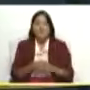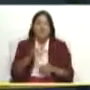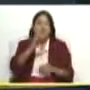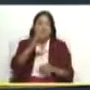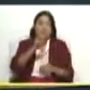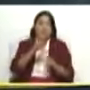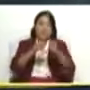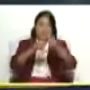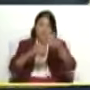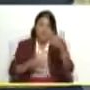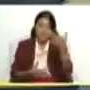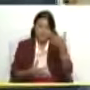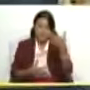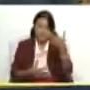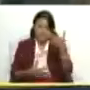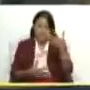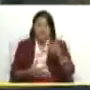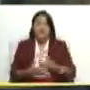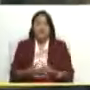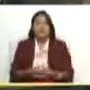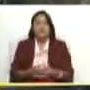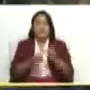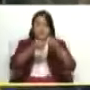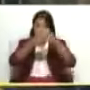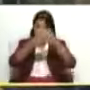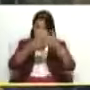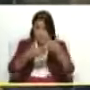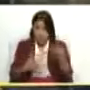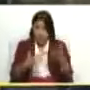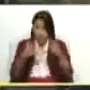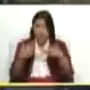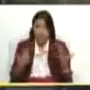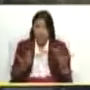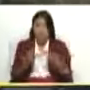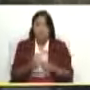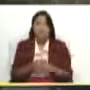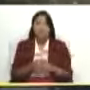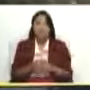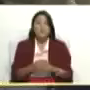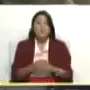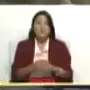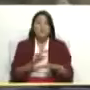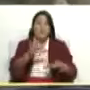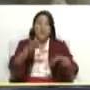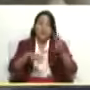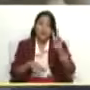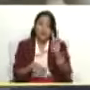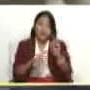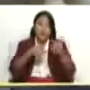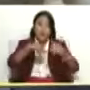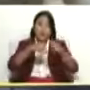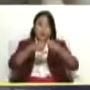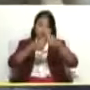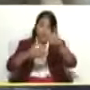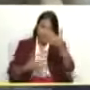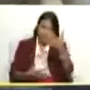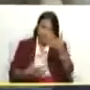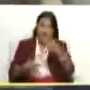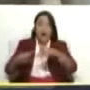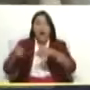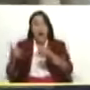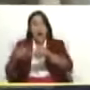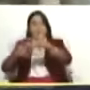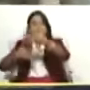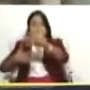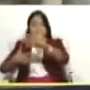ubicó en aquella oportunidad en el 12o lugar de El